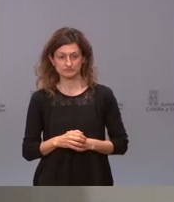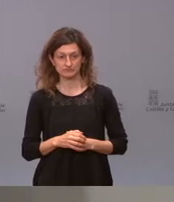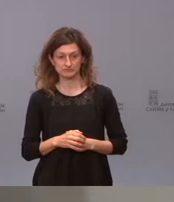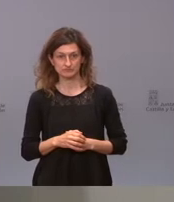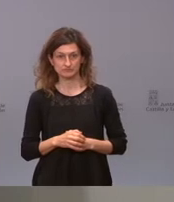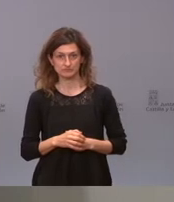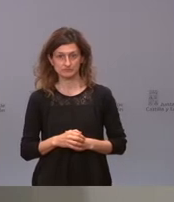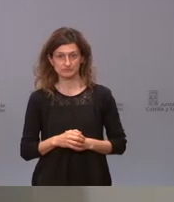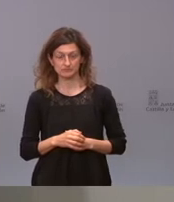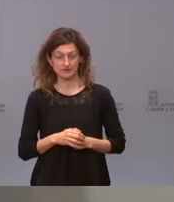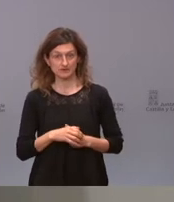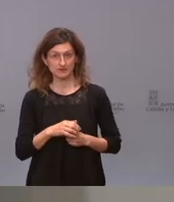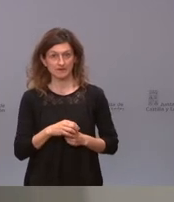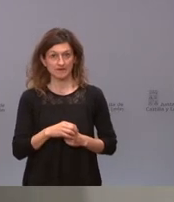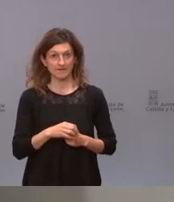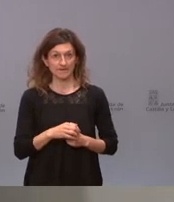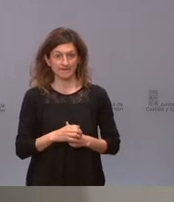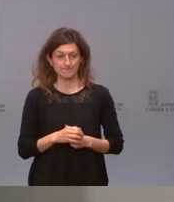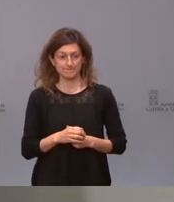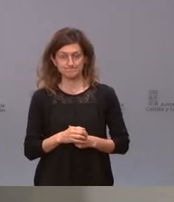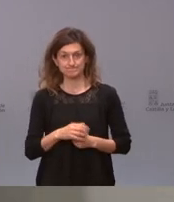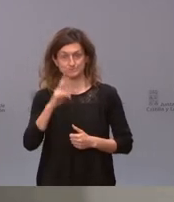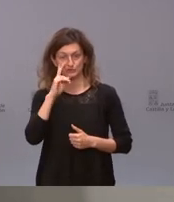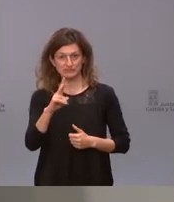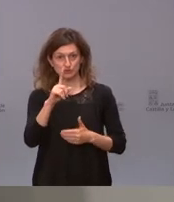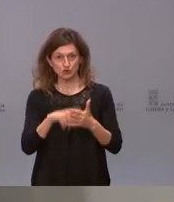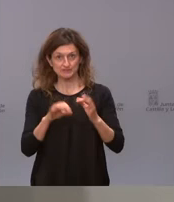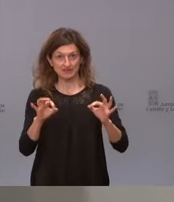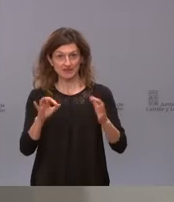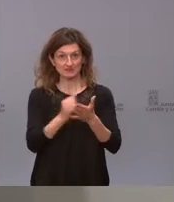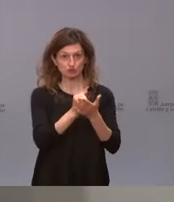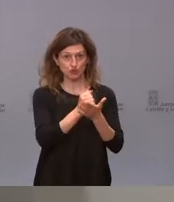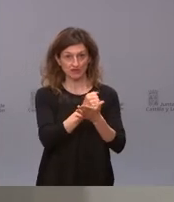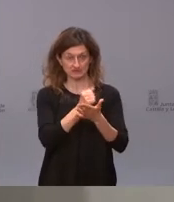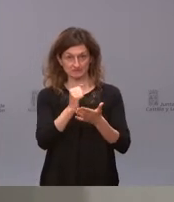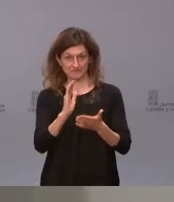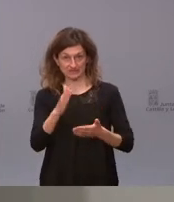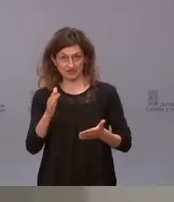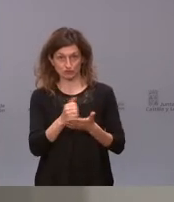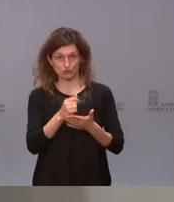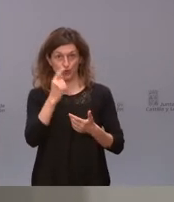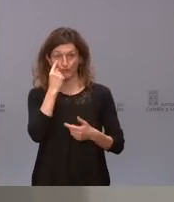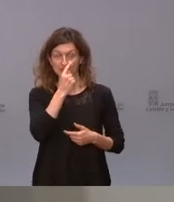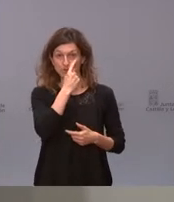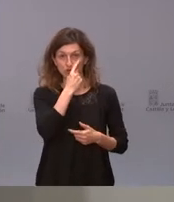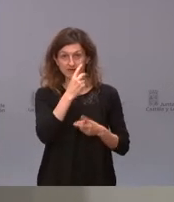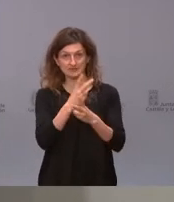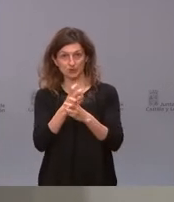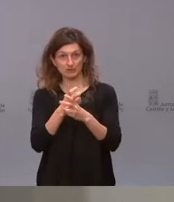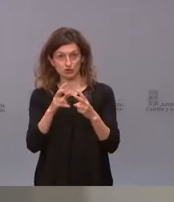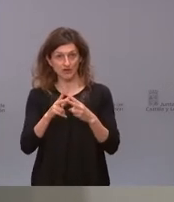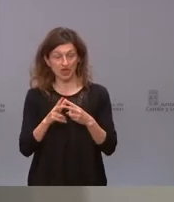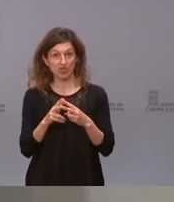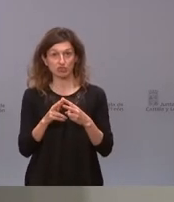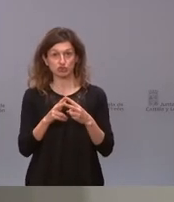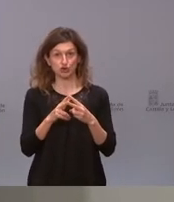hemos tenido un impacto de todas las especialidades en general creo que oftalmología y traumatología son las que